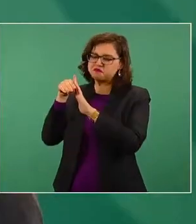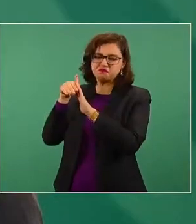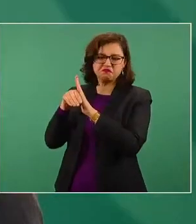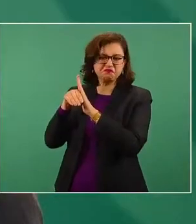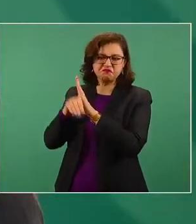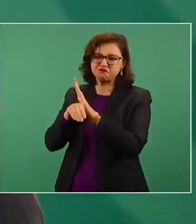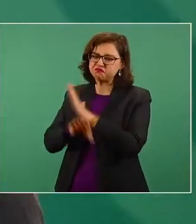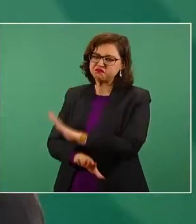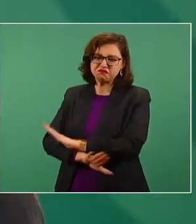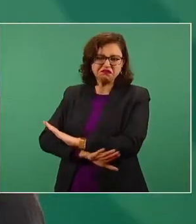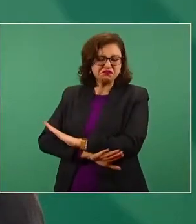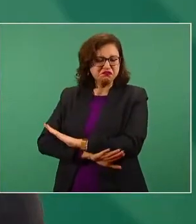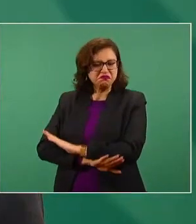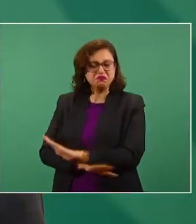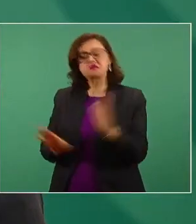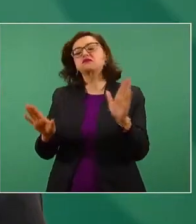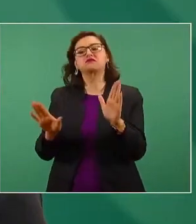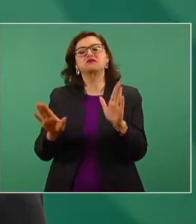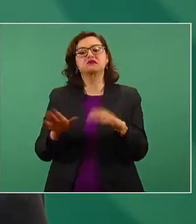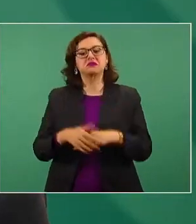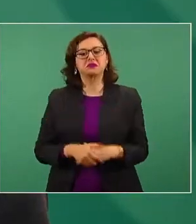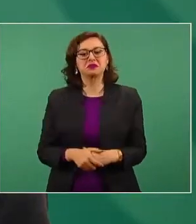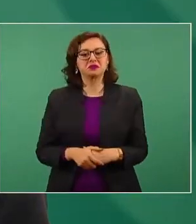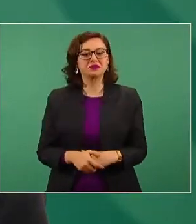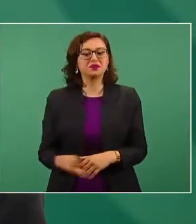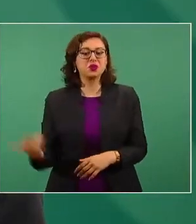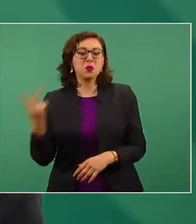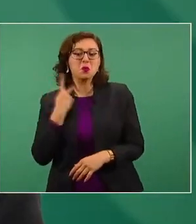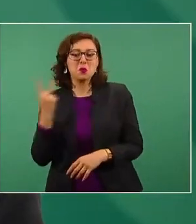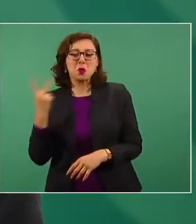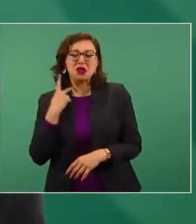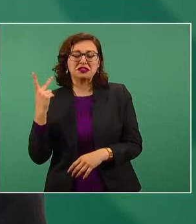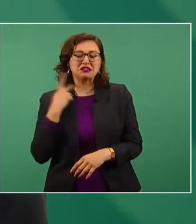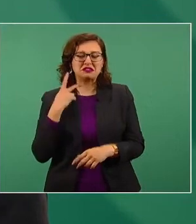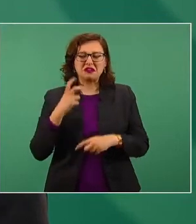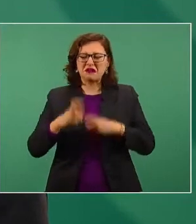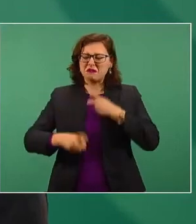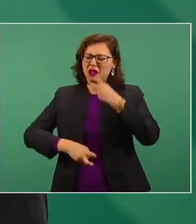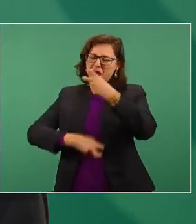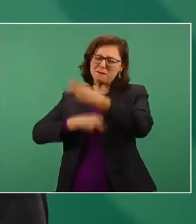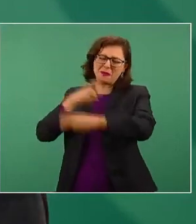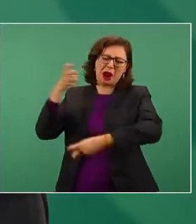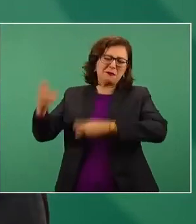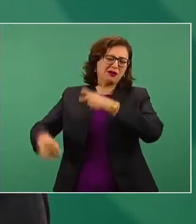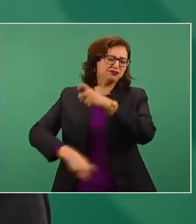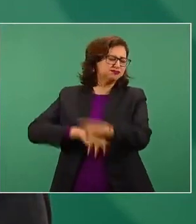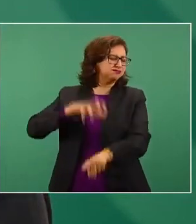Fue un linchamiento político como nunca.